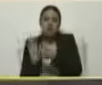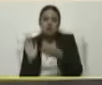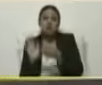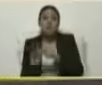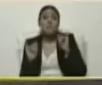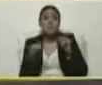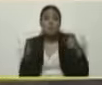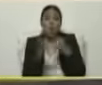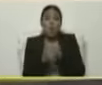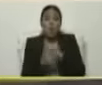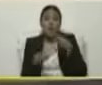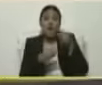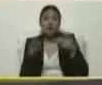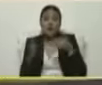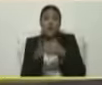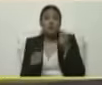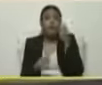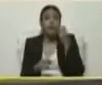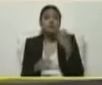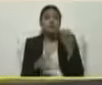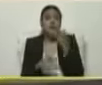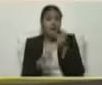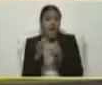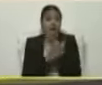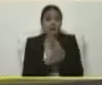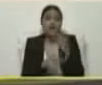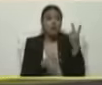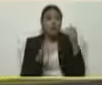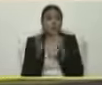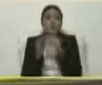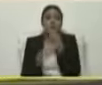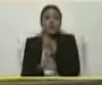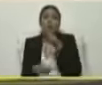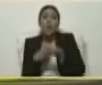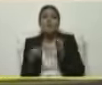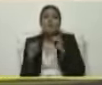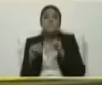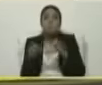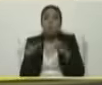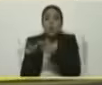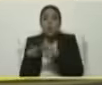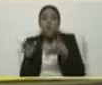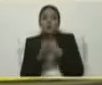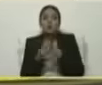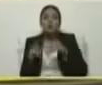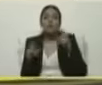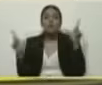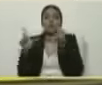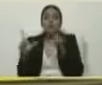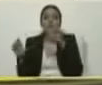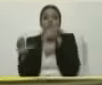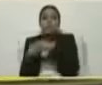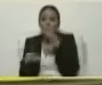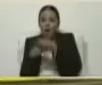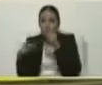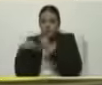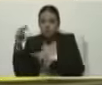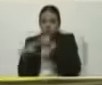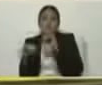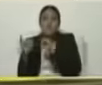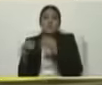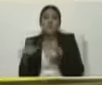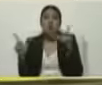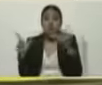al comandante Chávez el 11 de abril 2002 lo dirigieron desde un canal de televisión. La programación de esos canales